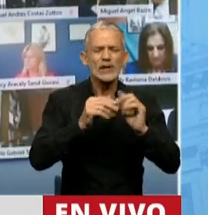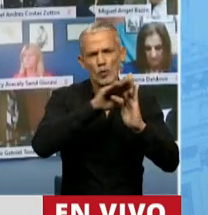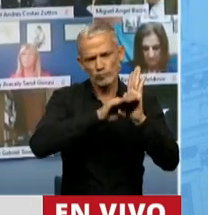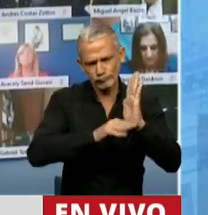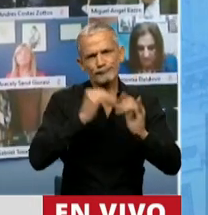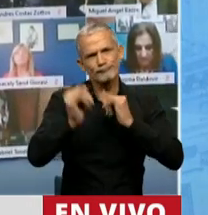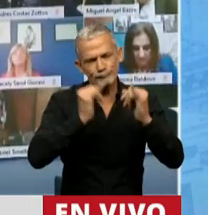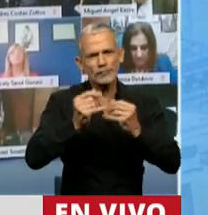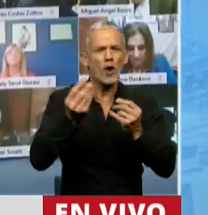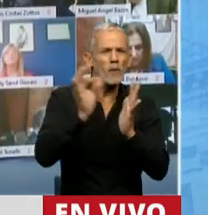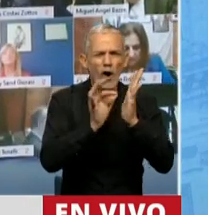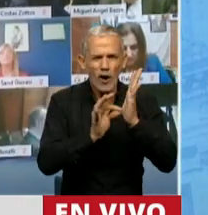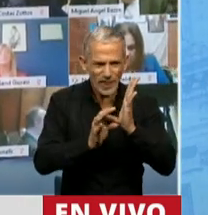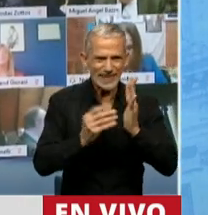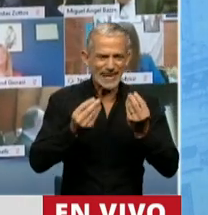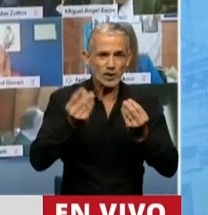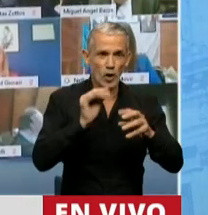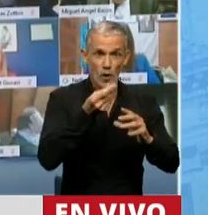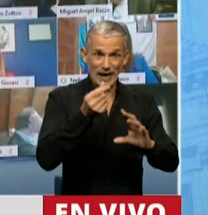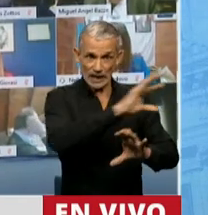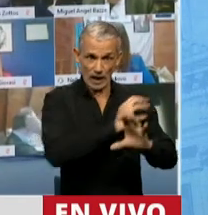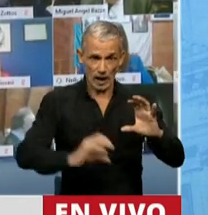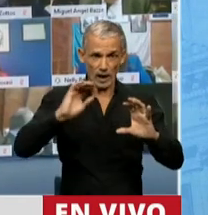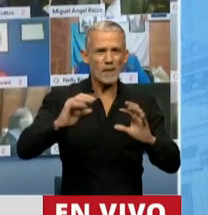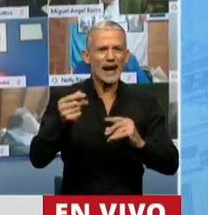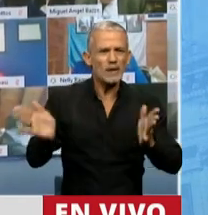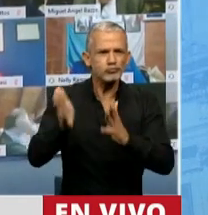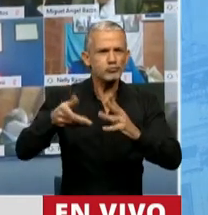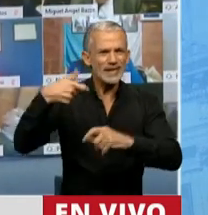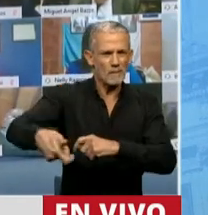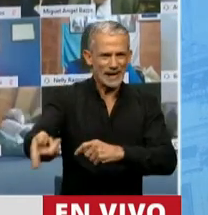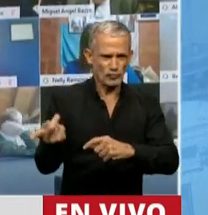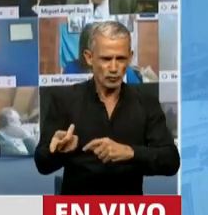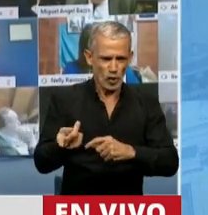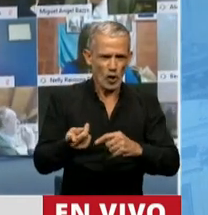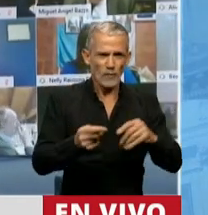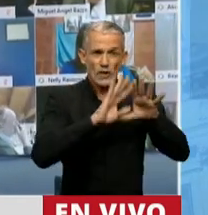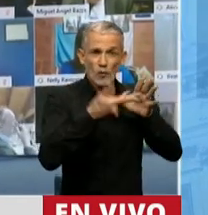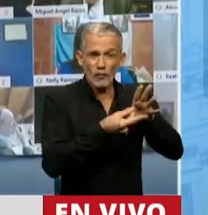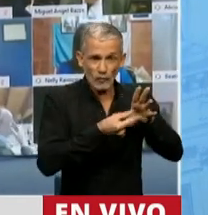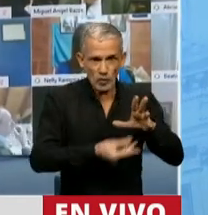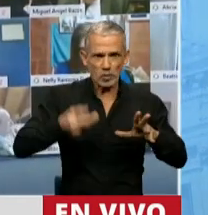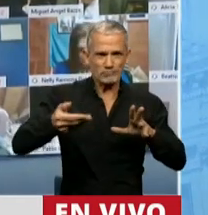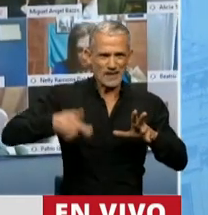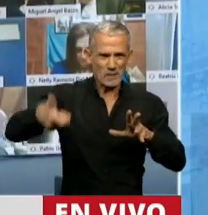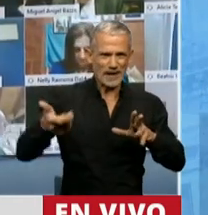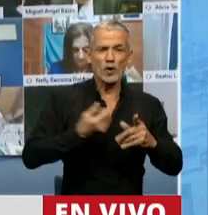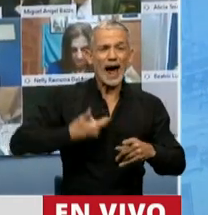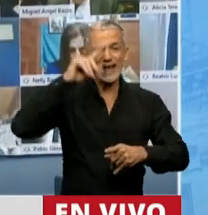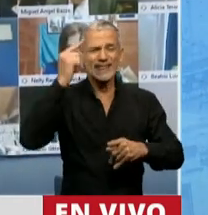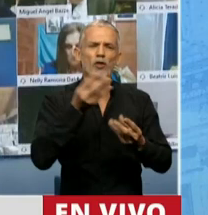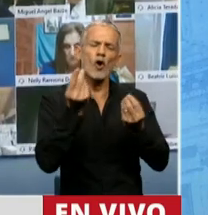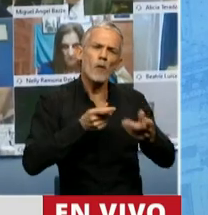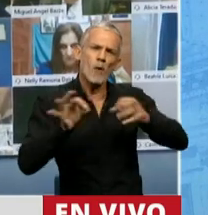que explican en detalle las características de este fondo fiduciario, qué rol tiene el